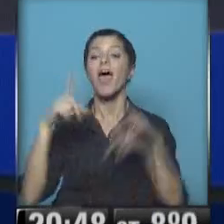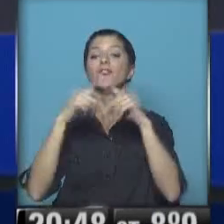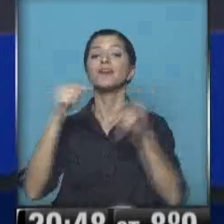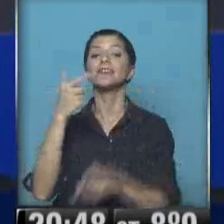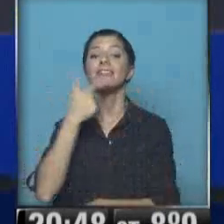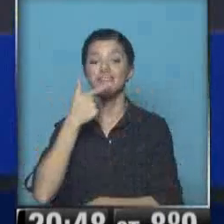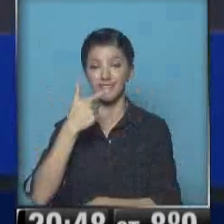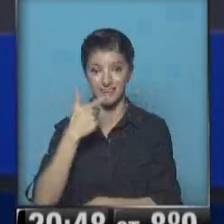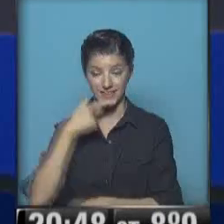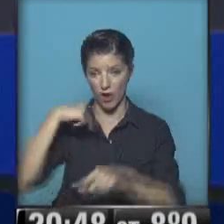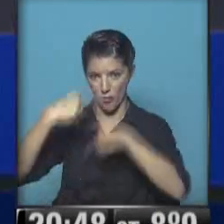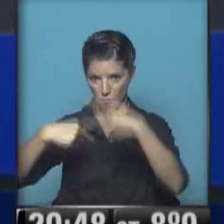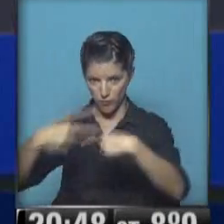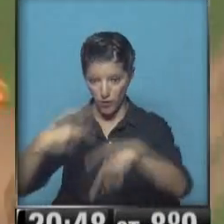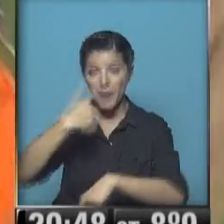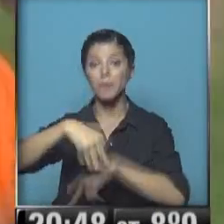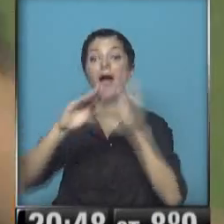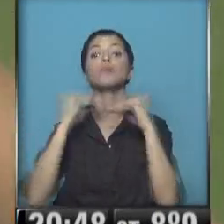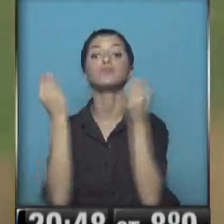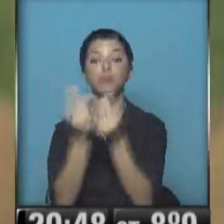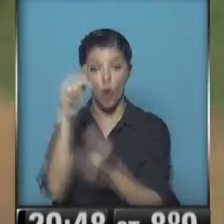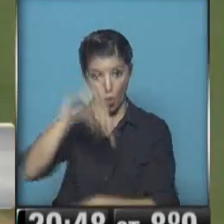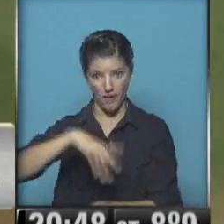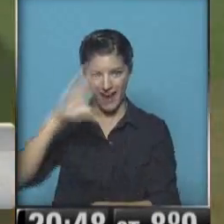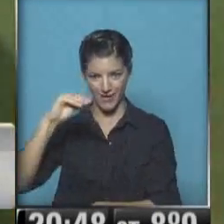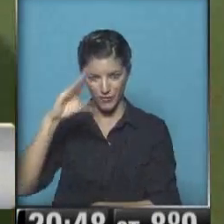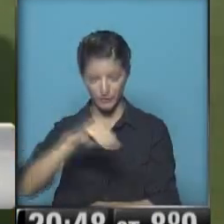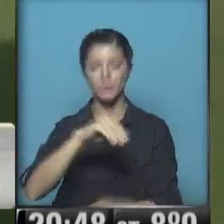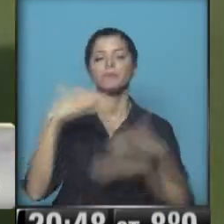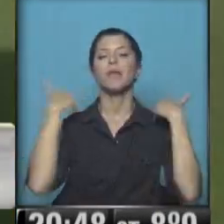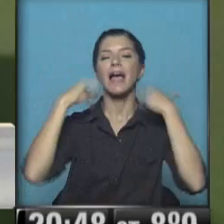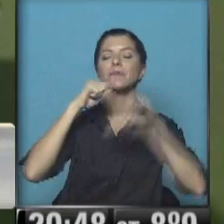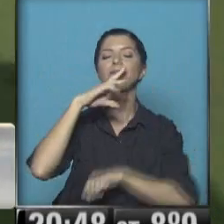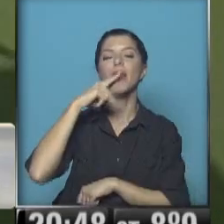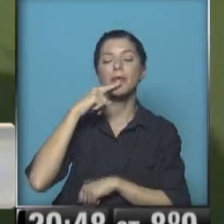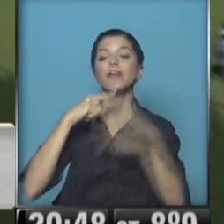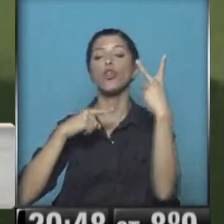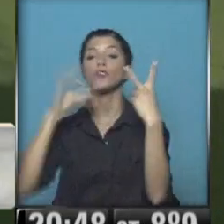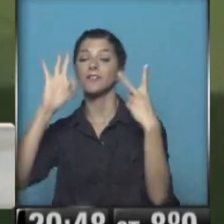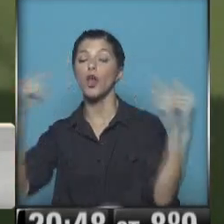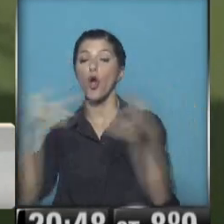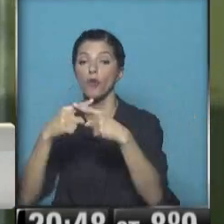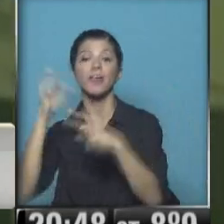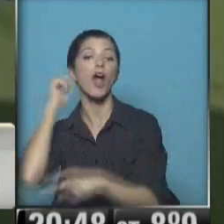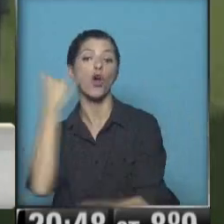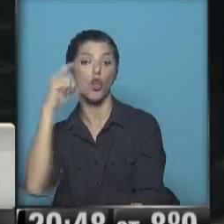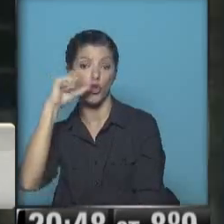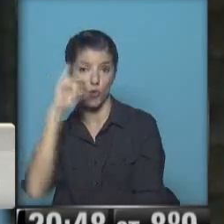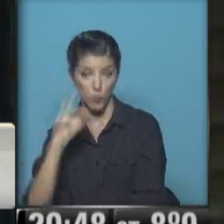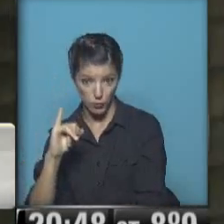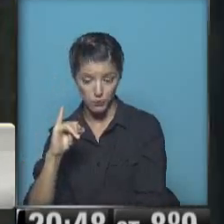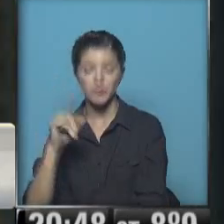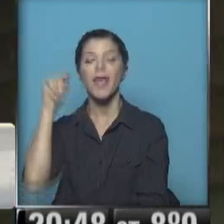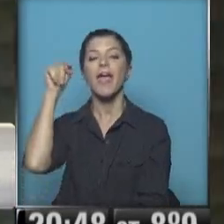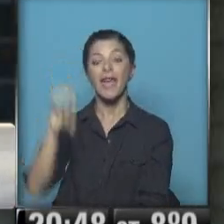sigue disputándose y que va a finalizar esta noche. Gimnasia de La Plata venció 2-0 a Godoy Cruz, el Lobo que ya lleva 5 partidos con